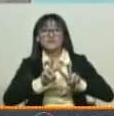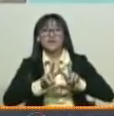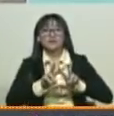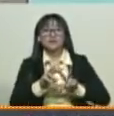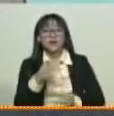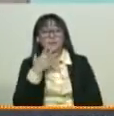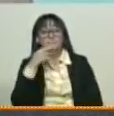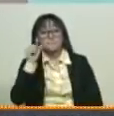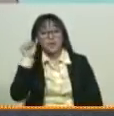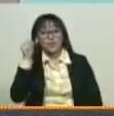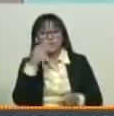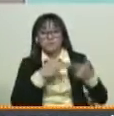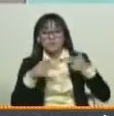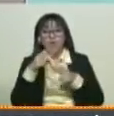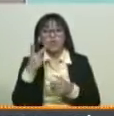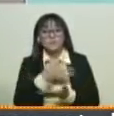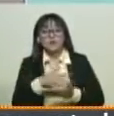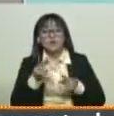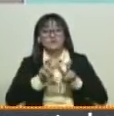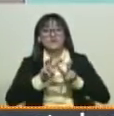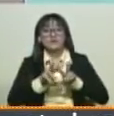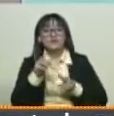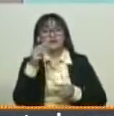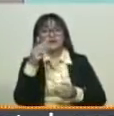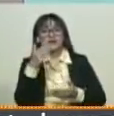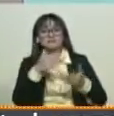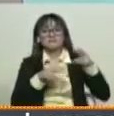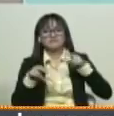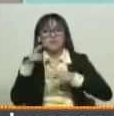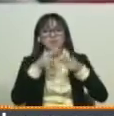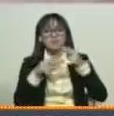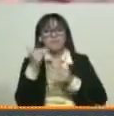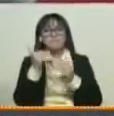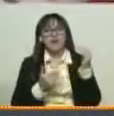construye 2 millones de viviendas, este construye menos 200.000.